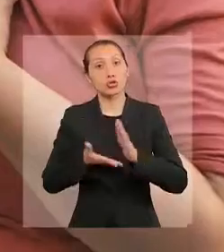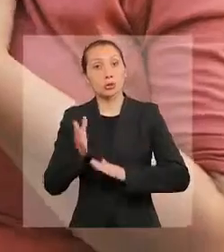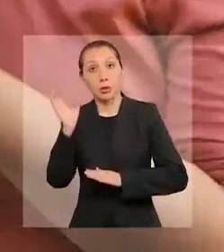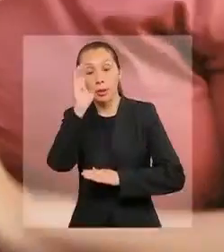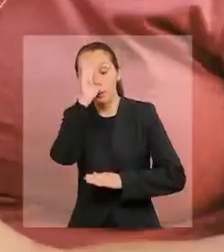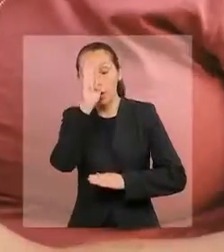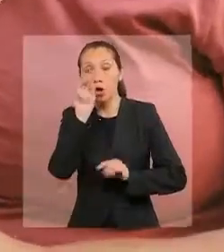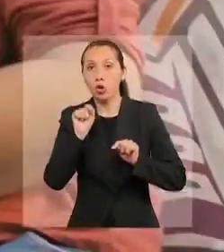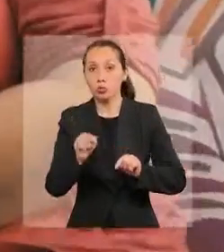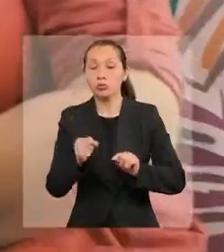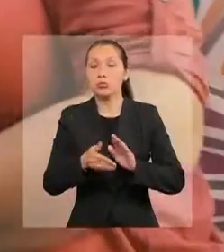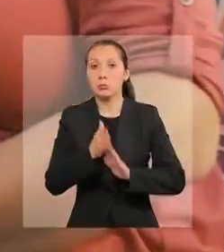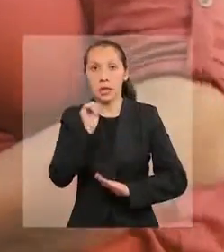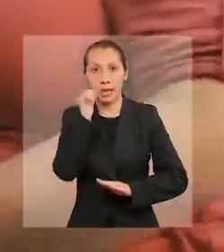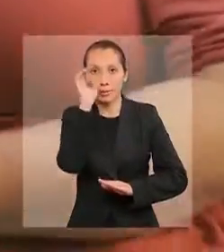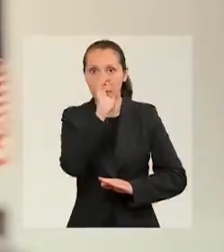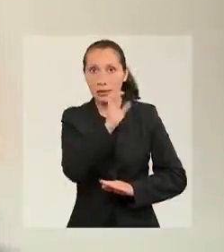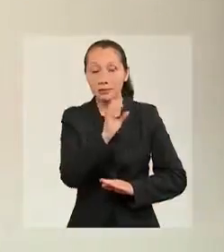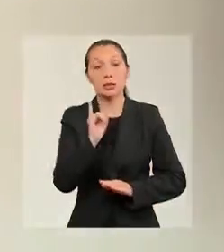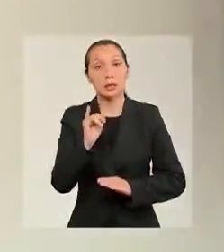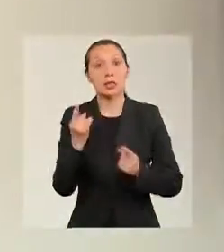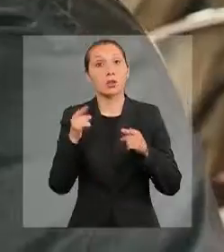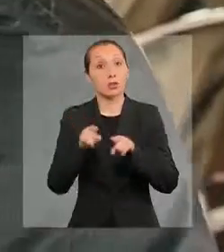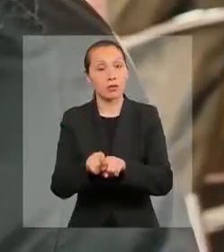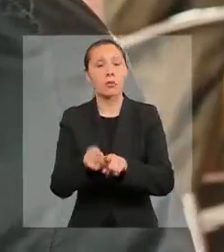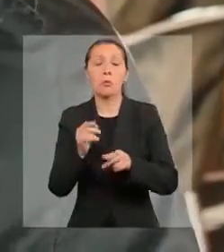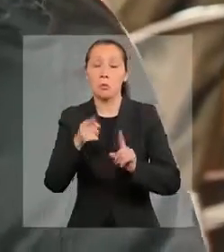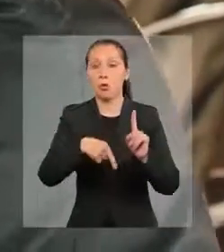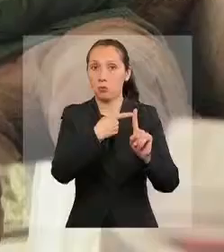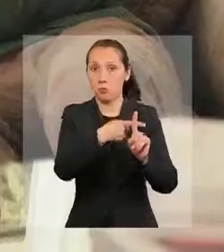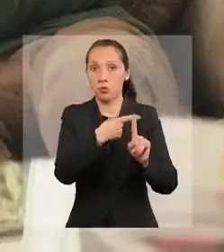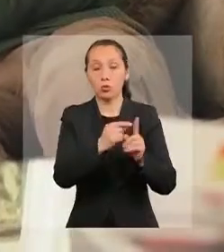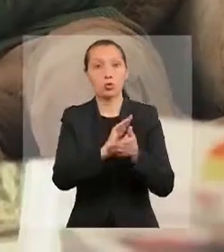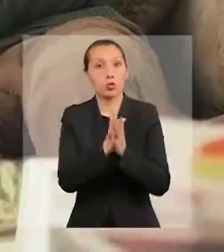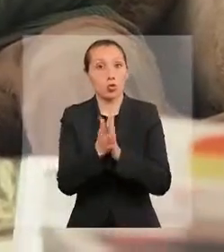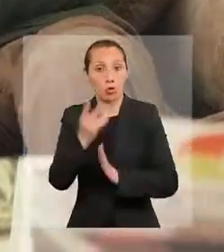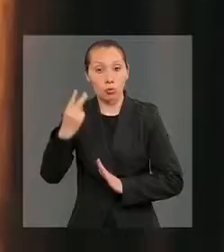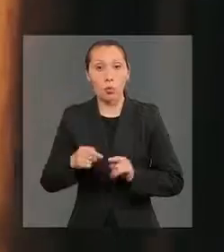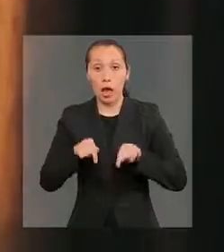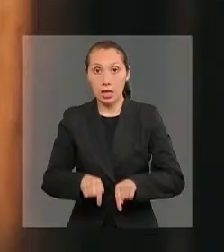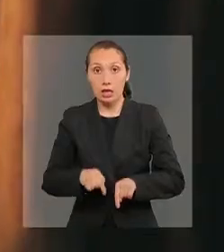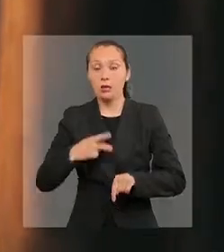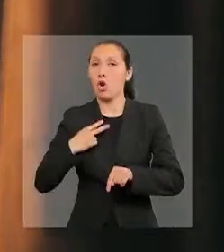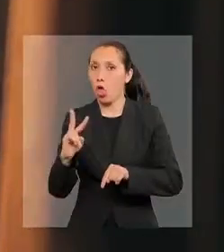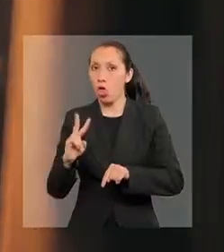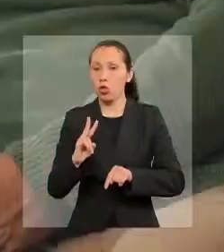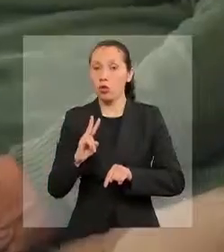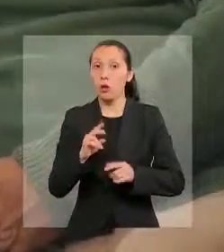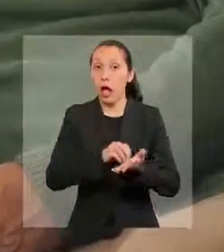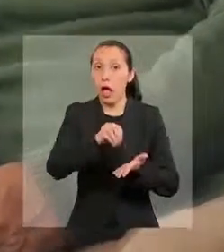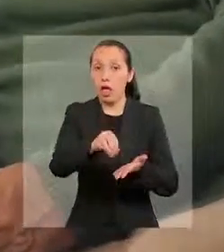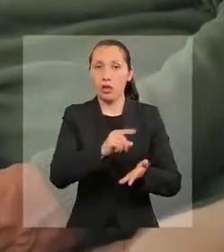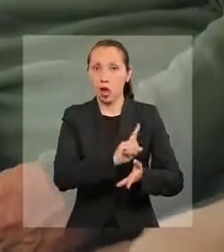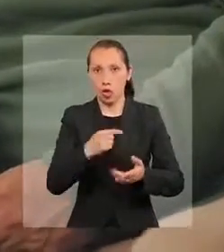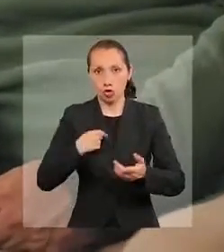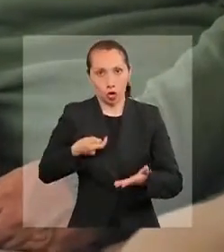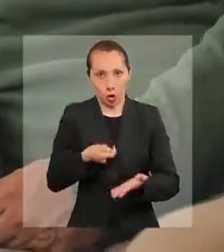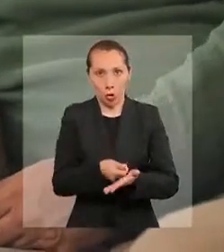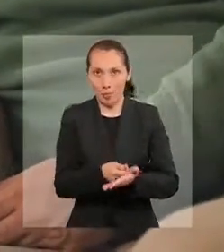yo saco el perro hoy, ustedes lo sacan mañana. Que convivir tiene sus ventajas. Todo lo que hay aquí es de los dos. Menos el ajedrez, que lo compré